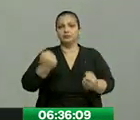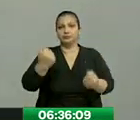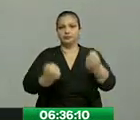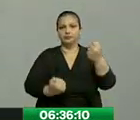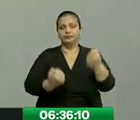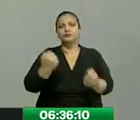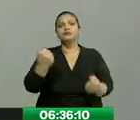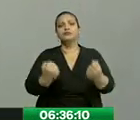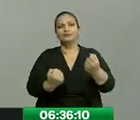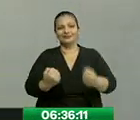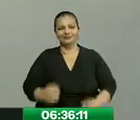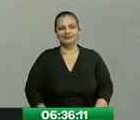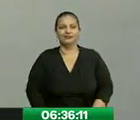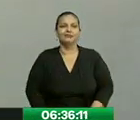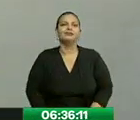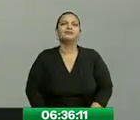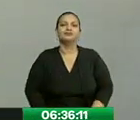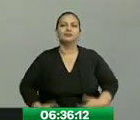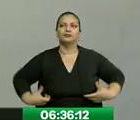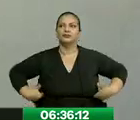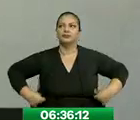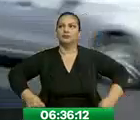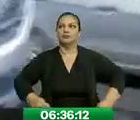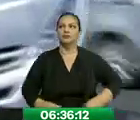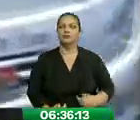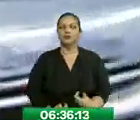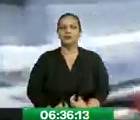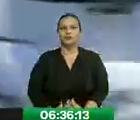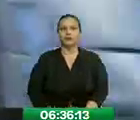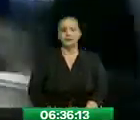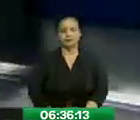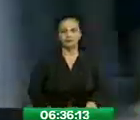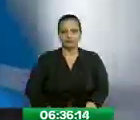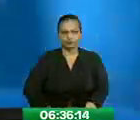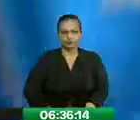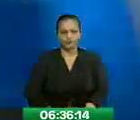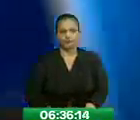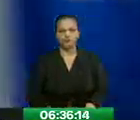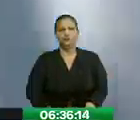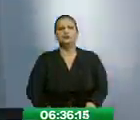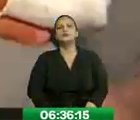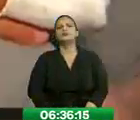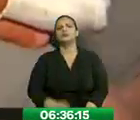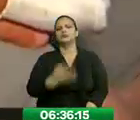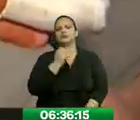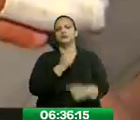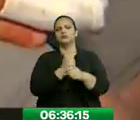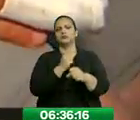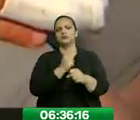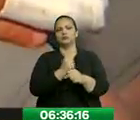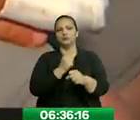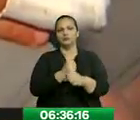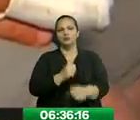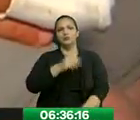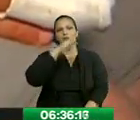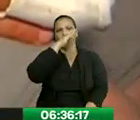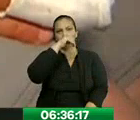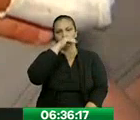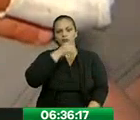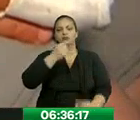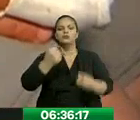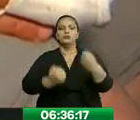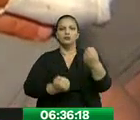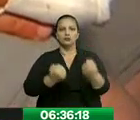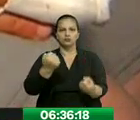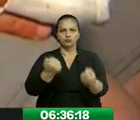de manejar los vehículos oficiales de la Autoridad de Tránsito Municipal. Hubo algo que defendió mientras forcejeaba con el